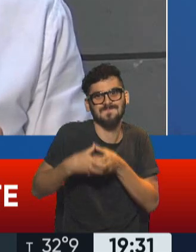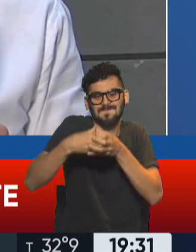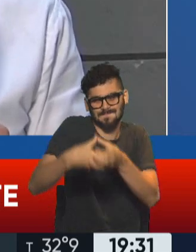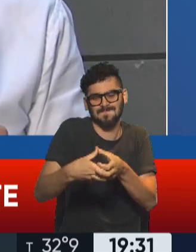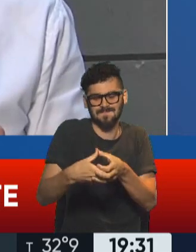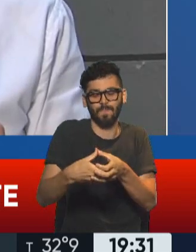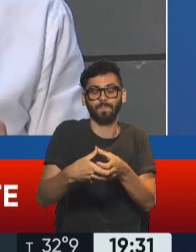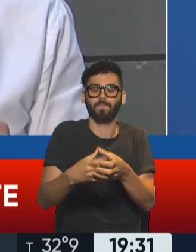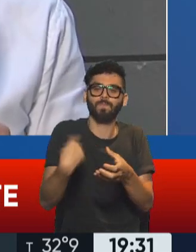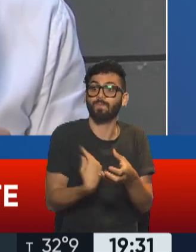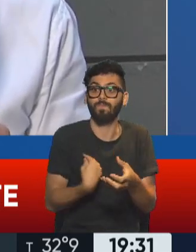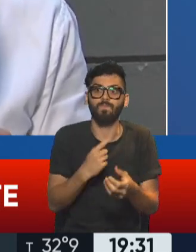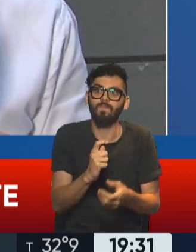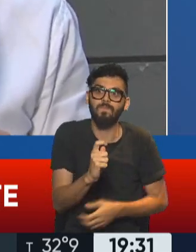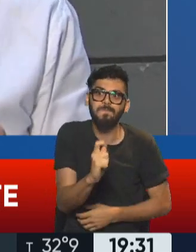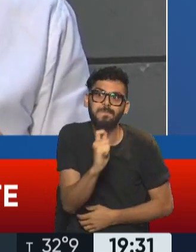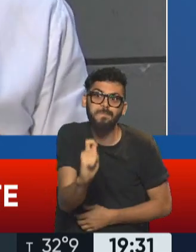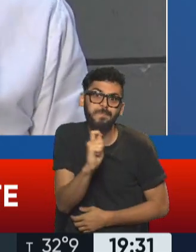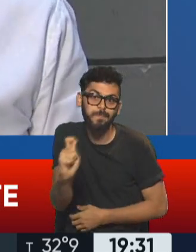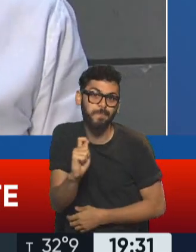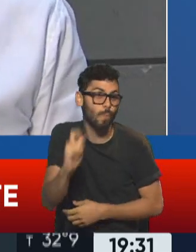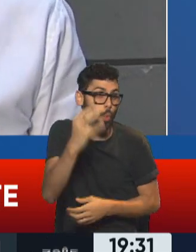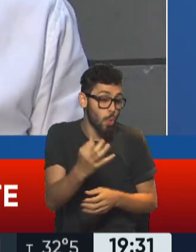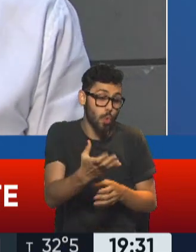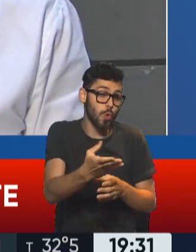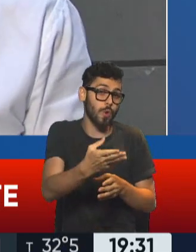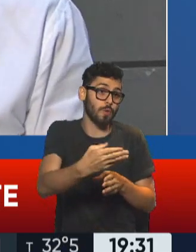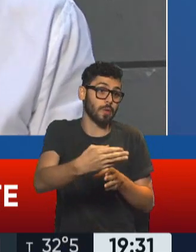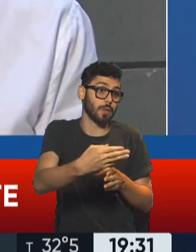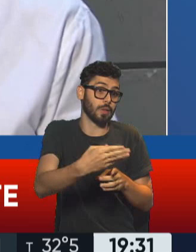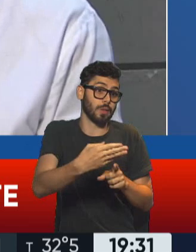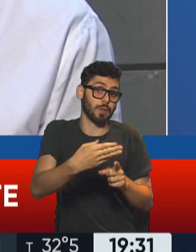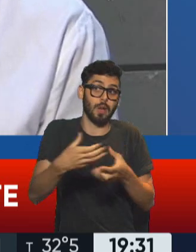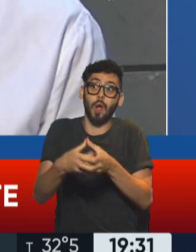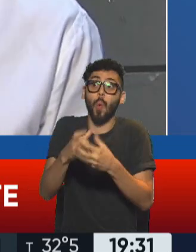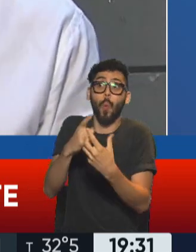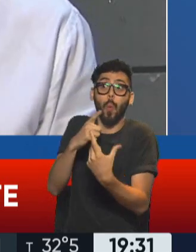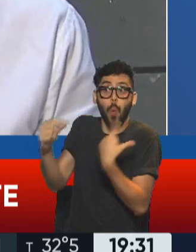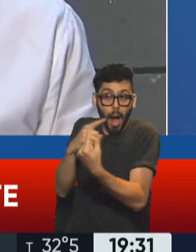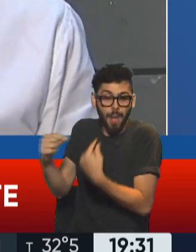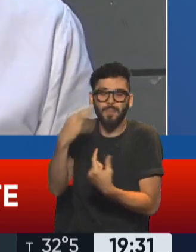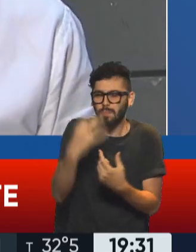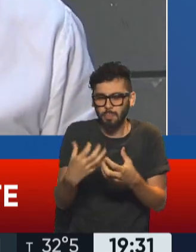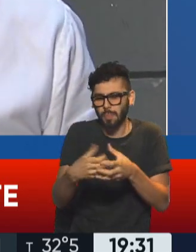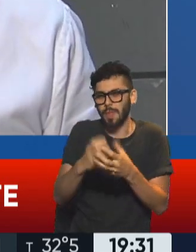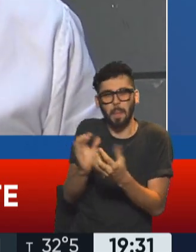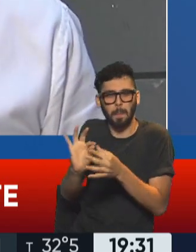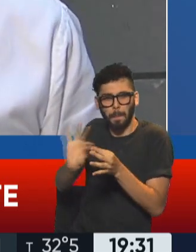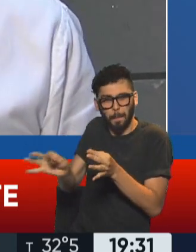que pudimos recabar, juntar, antes de que se retiraran del lugar. Igual están cerca de aquí.